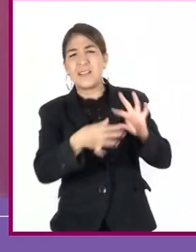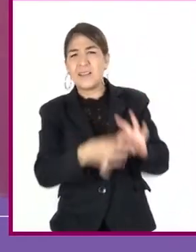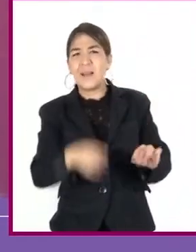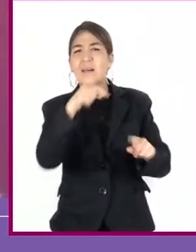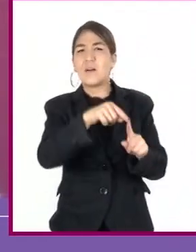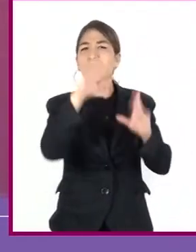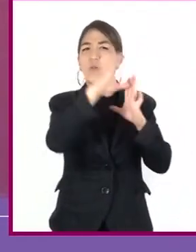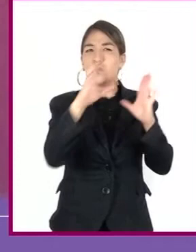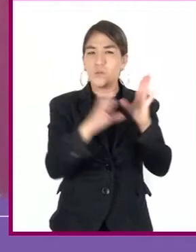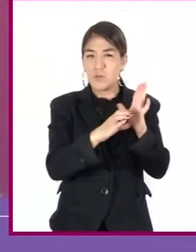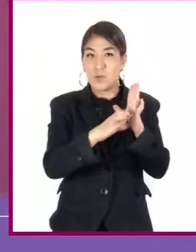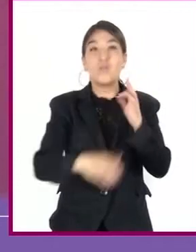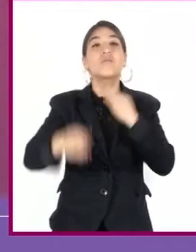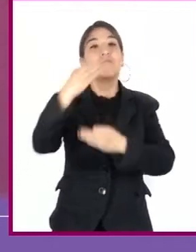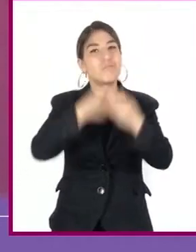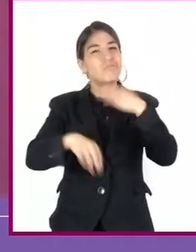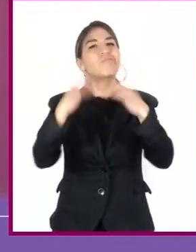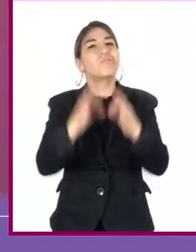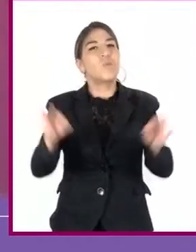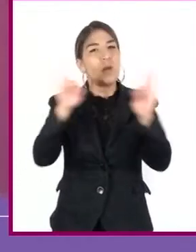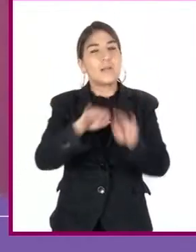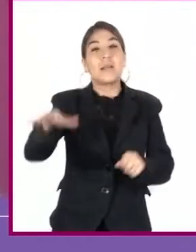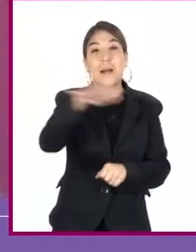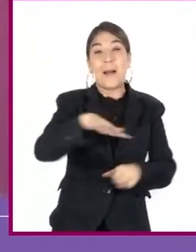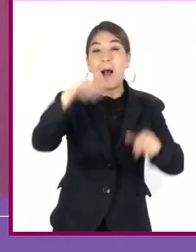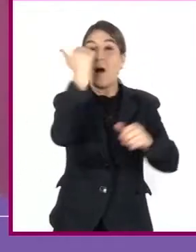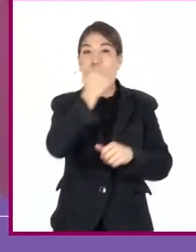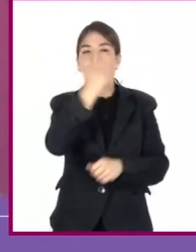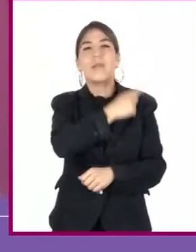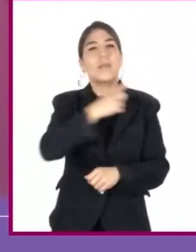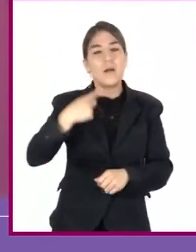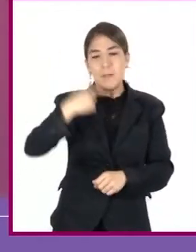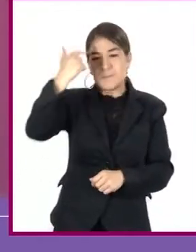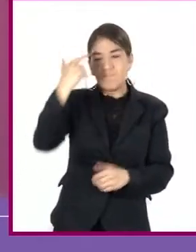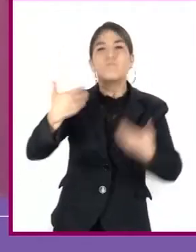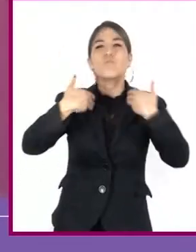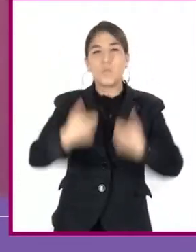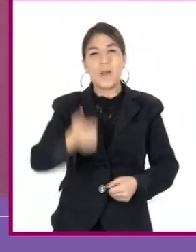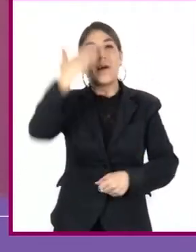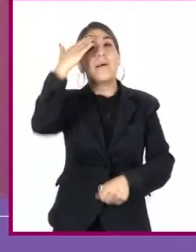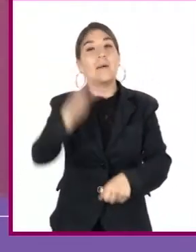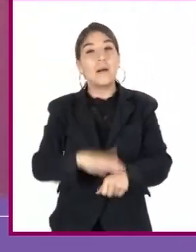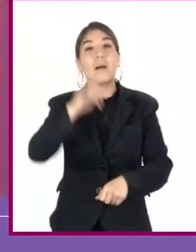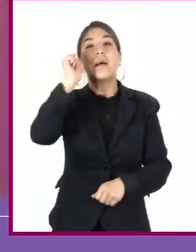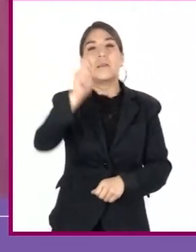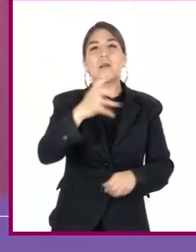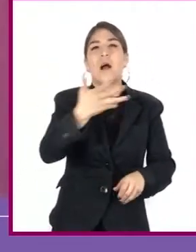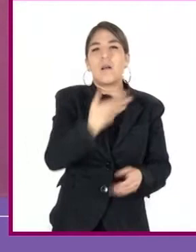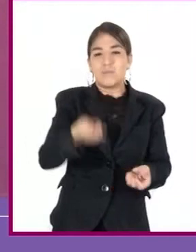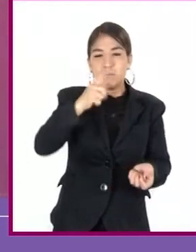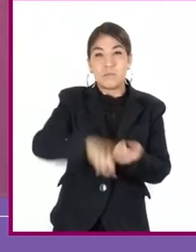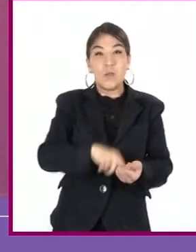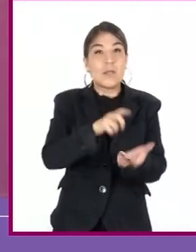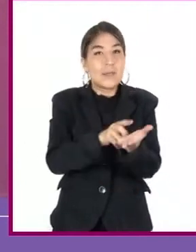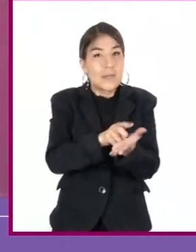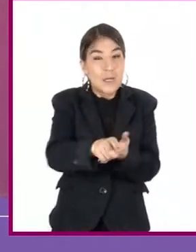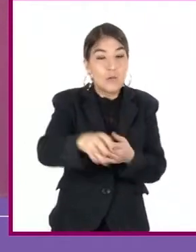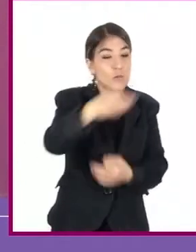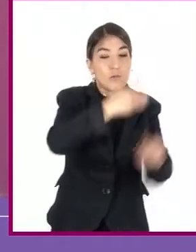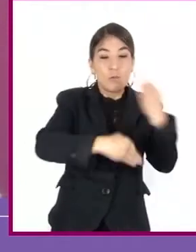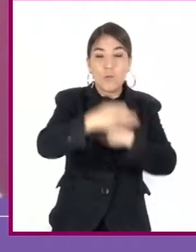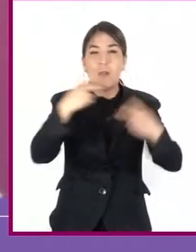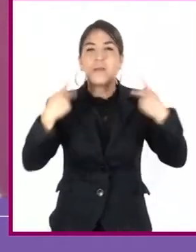muy importante que las y los alumnos comprendan que existe un eje rector a nivel nacional que garantiza los derechos de todas y